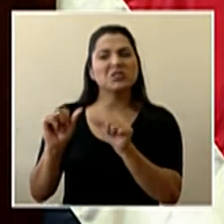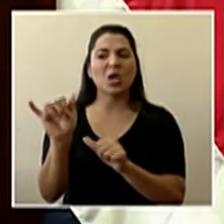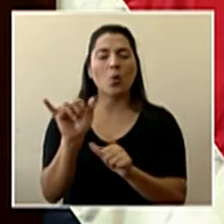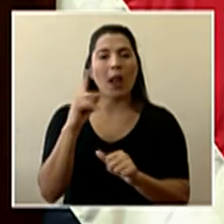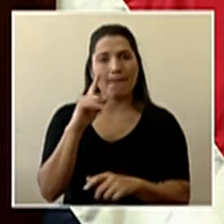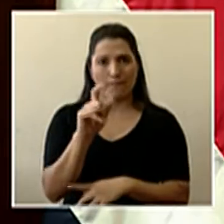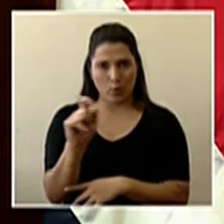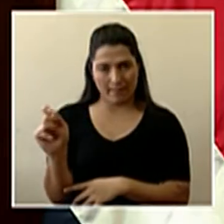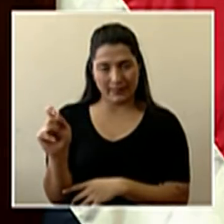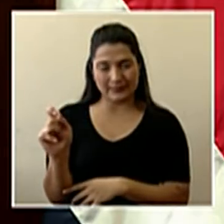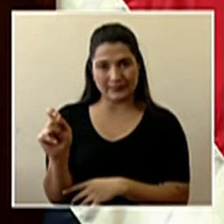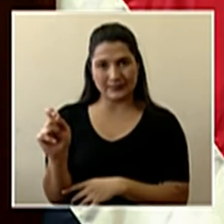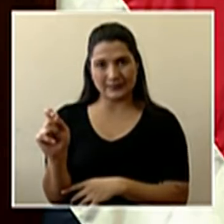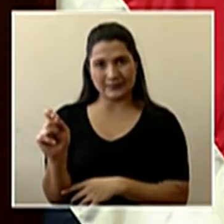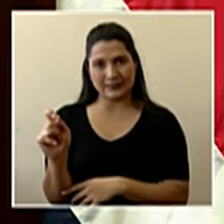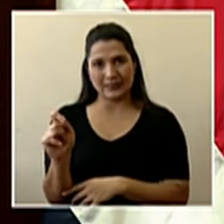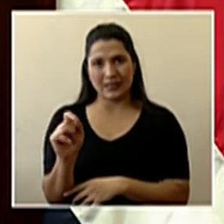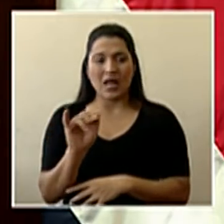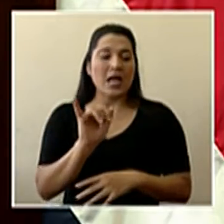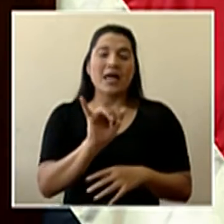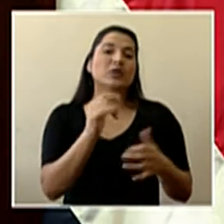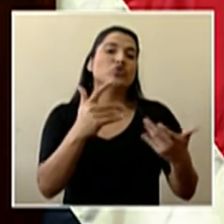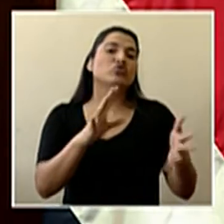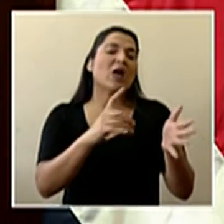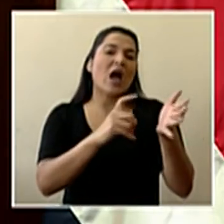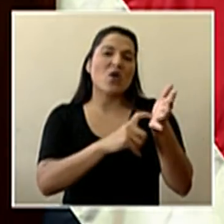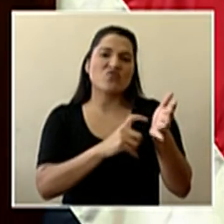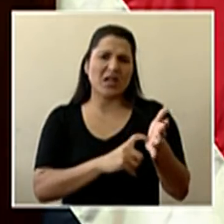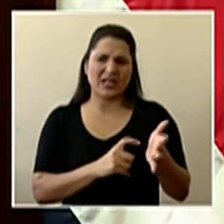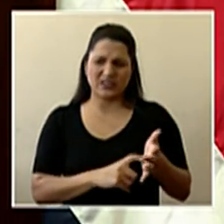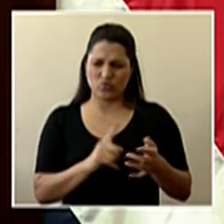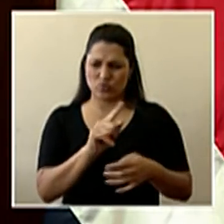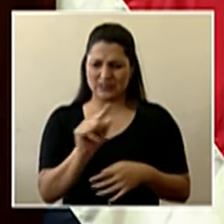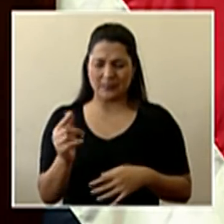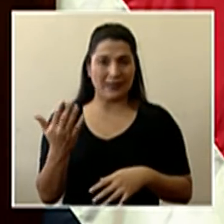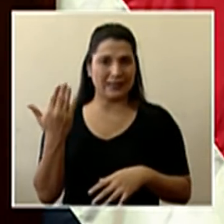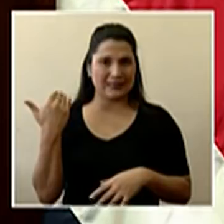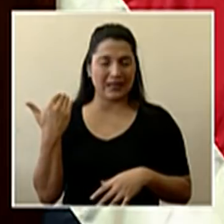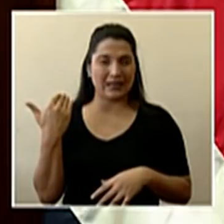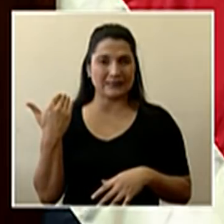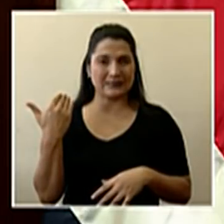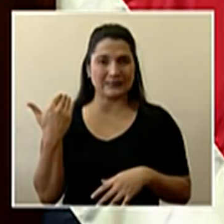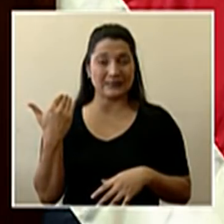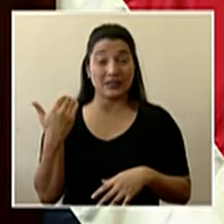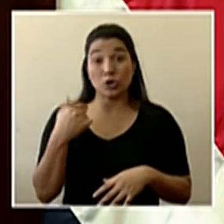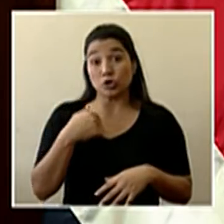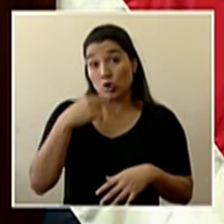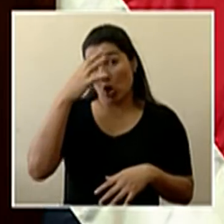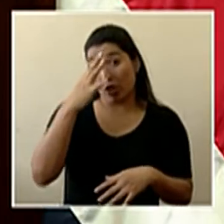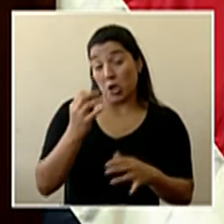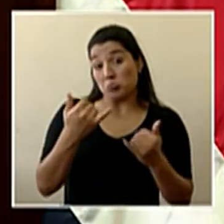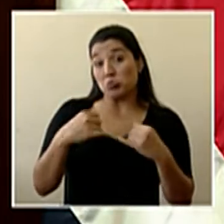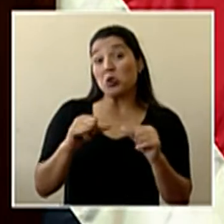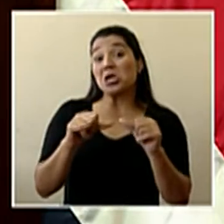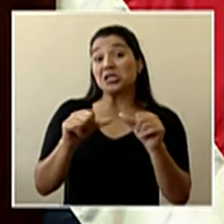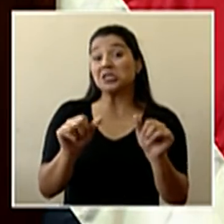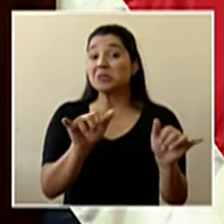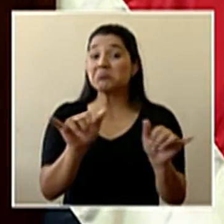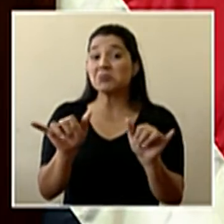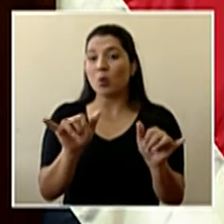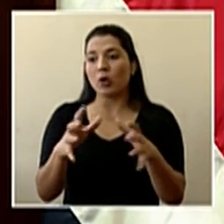mes. Eso ya es un registro que data de hace una semana aproximadamente. Entendería que se mantiene en los números